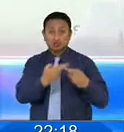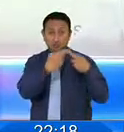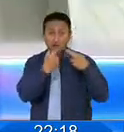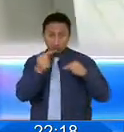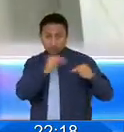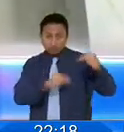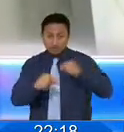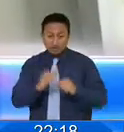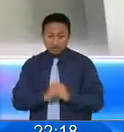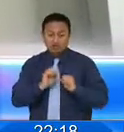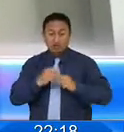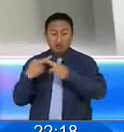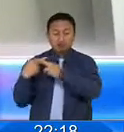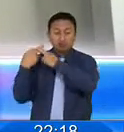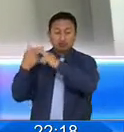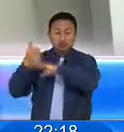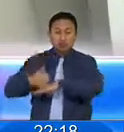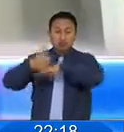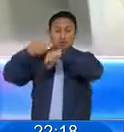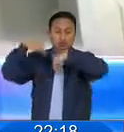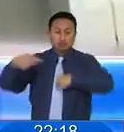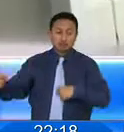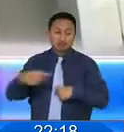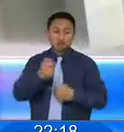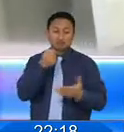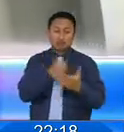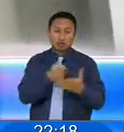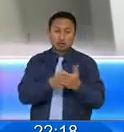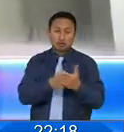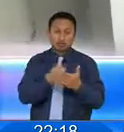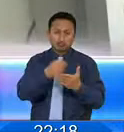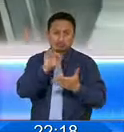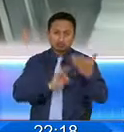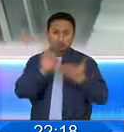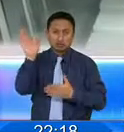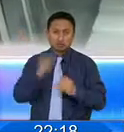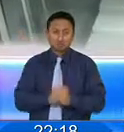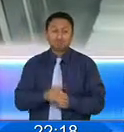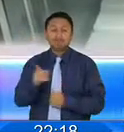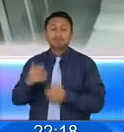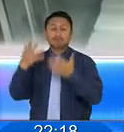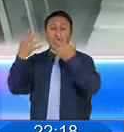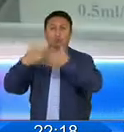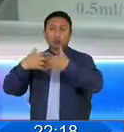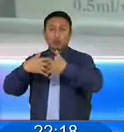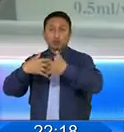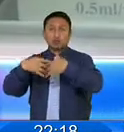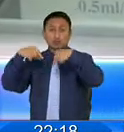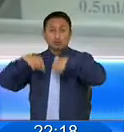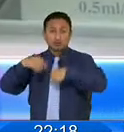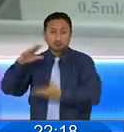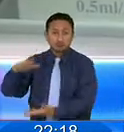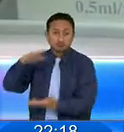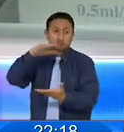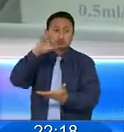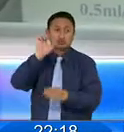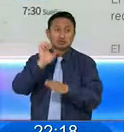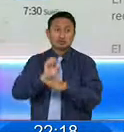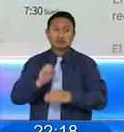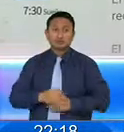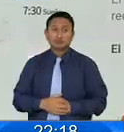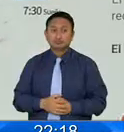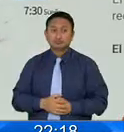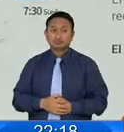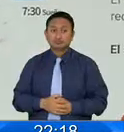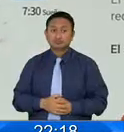está en manos de las autoridades autorizar la importación de esta vacuna. Los fabricantes incluso tienen una oferta para Ecuador.